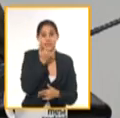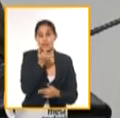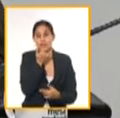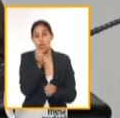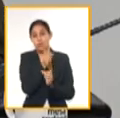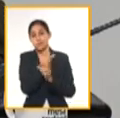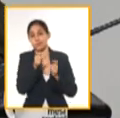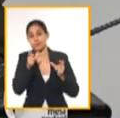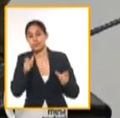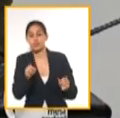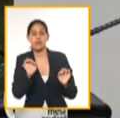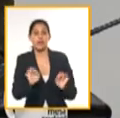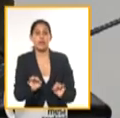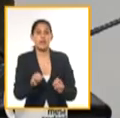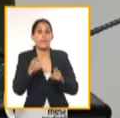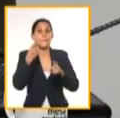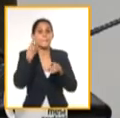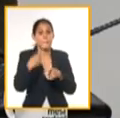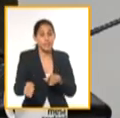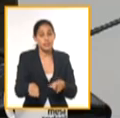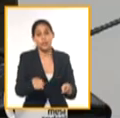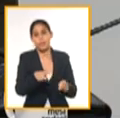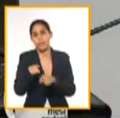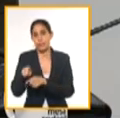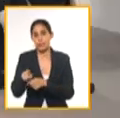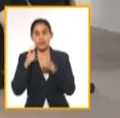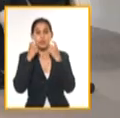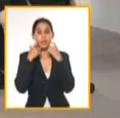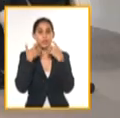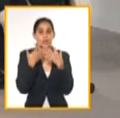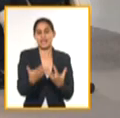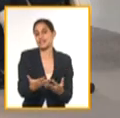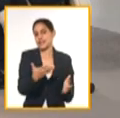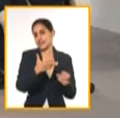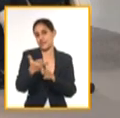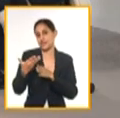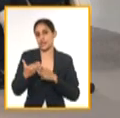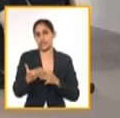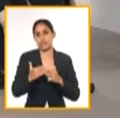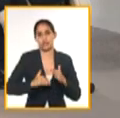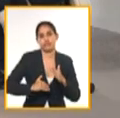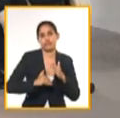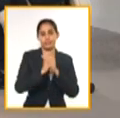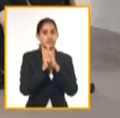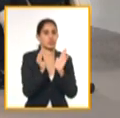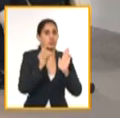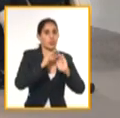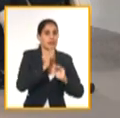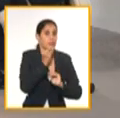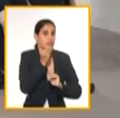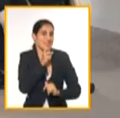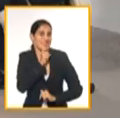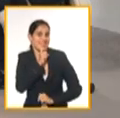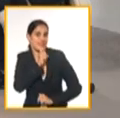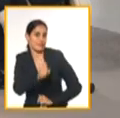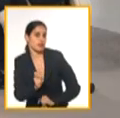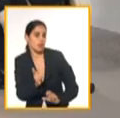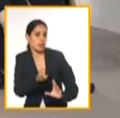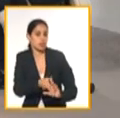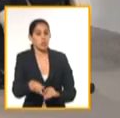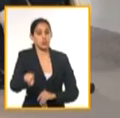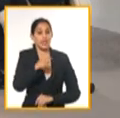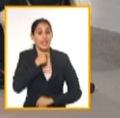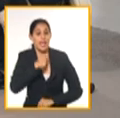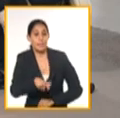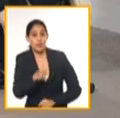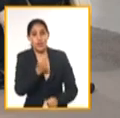tiene afectación, pero por el otro lado no siempre se puede tener todo el combustible necesario. Cuando usted tiene que trabajar 2-3 horas con